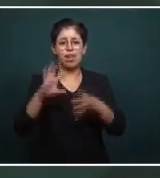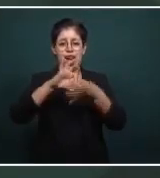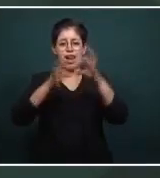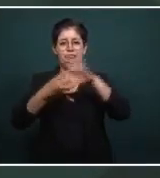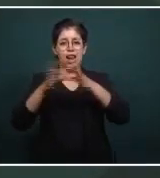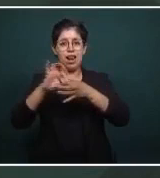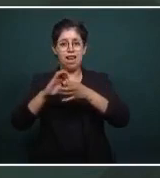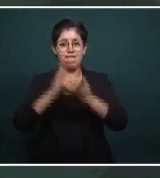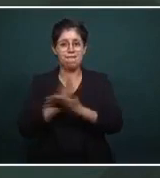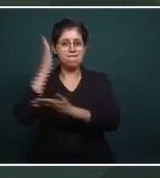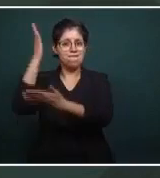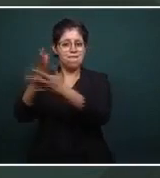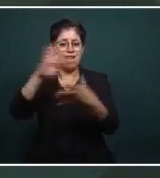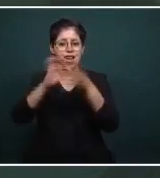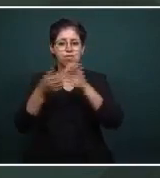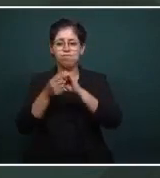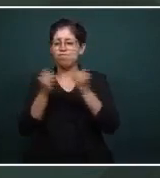Olimpiadas.